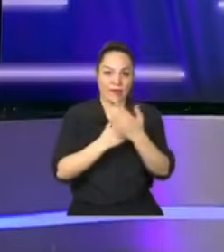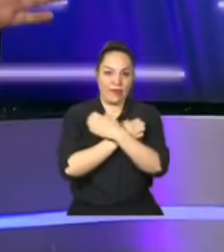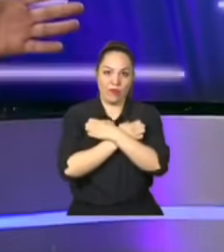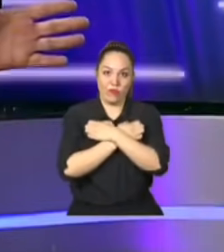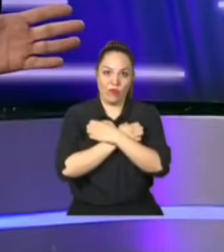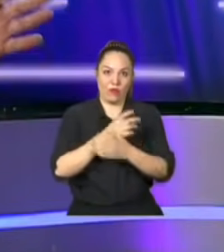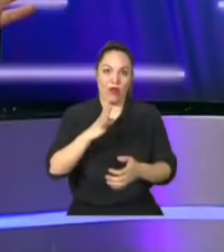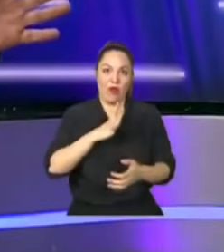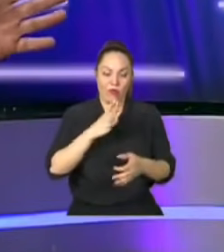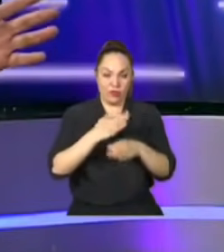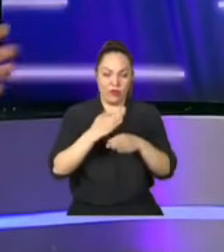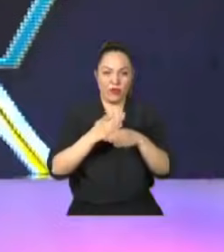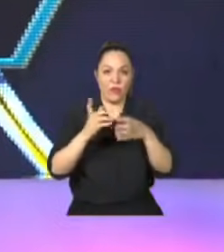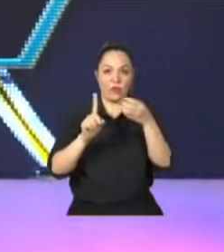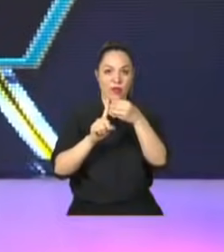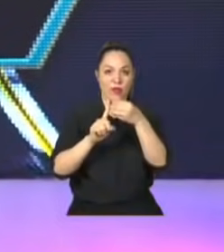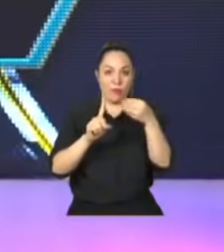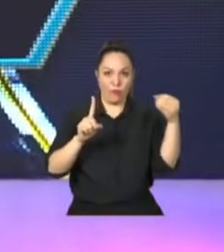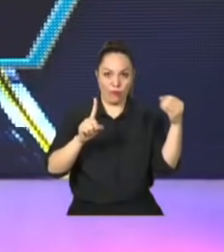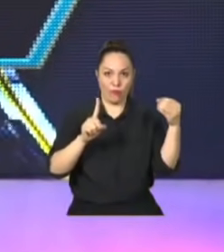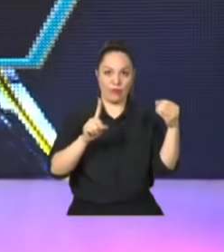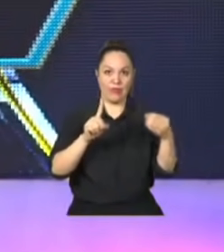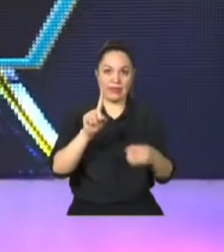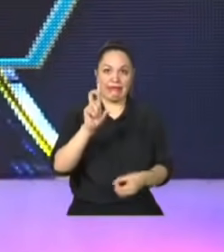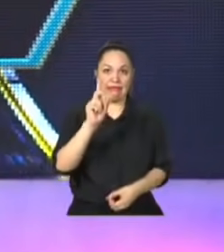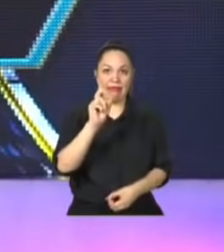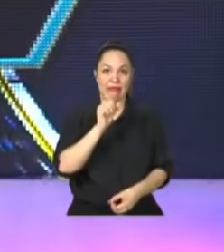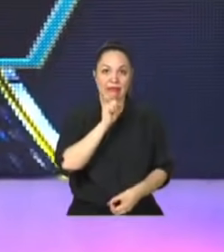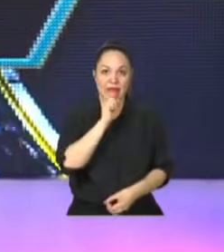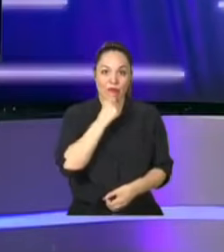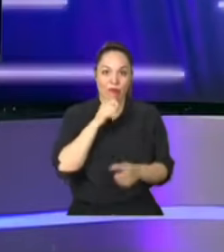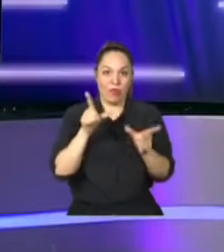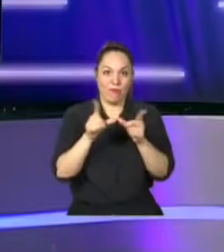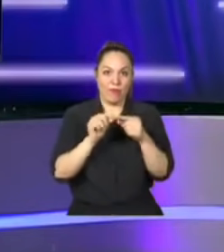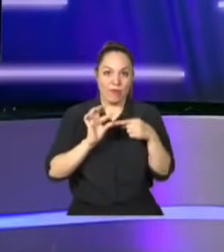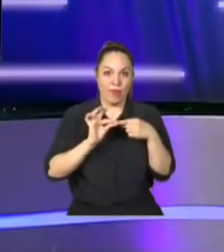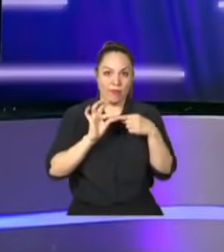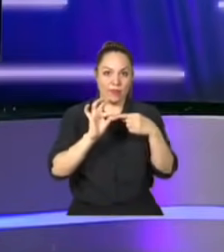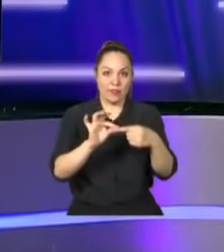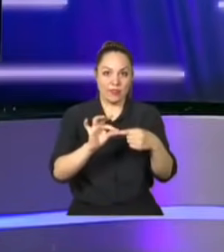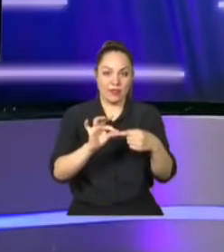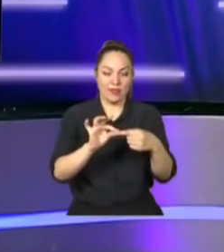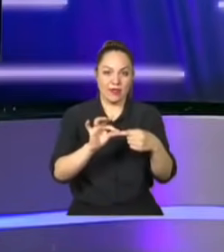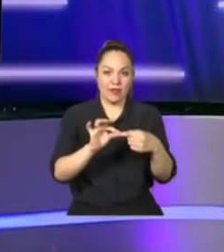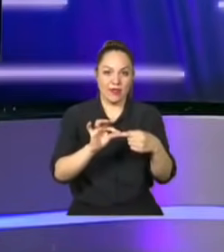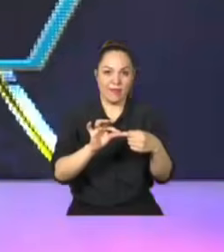esto? Ahorita lo puede decir, sí, en su tiempo. Sí, nomás que logramos con 30 segundos. No son segundos, son segundos.